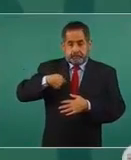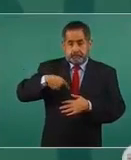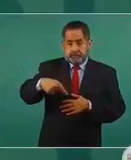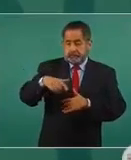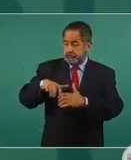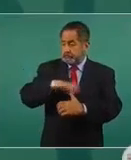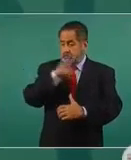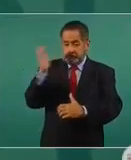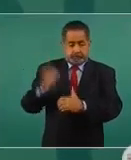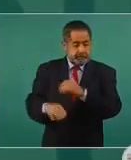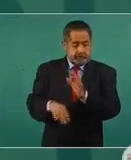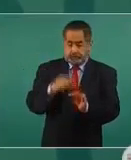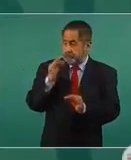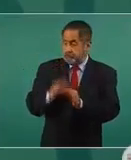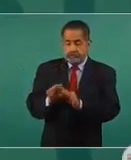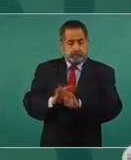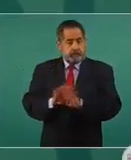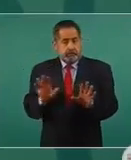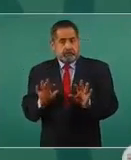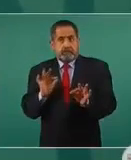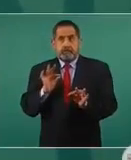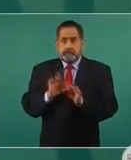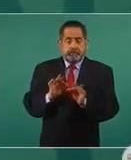la responsabilidad de cubrir